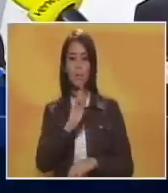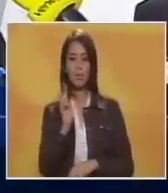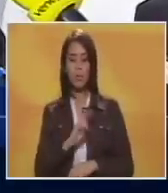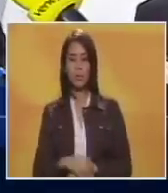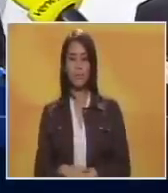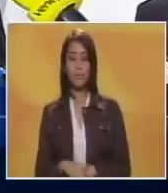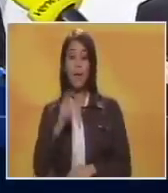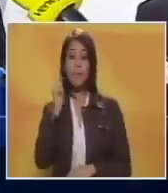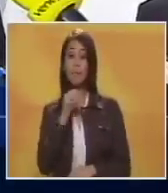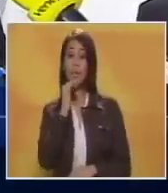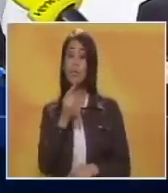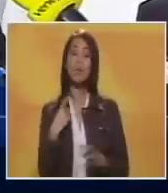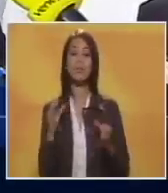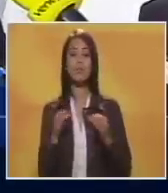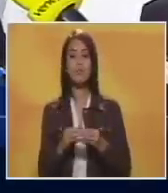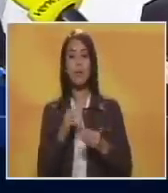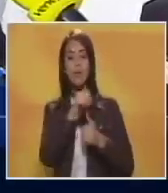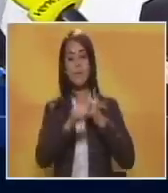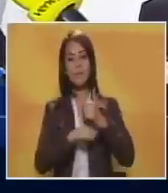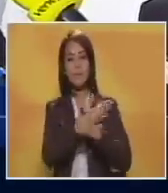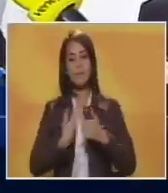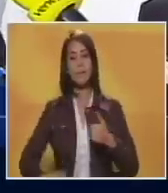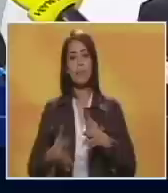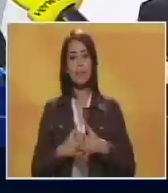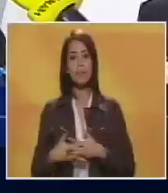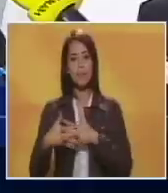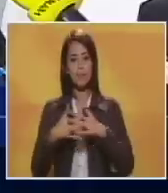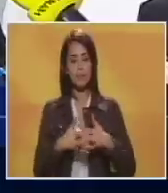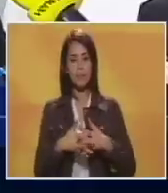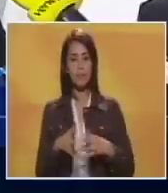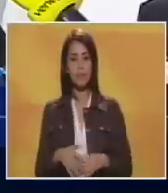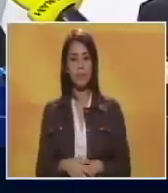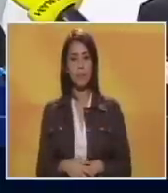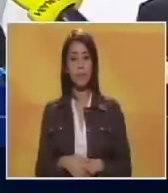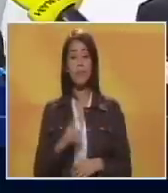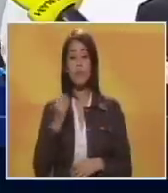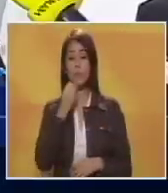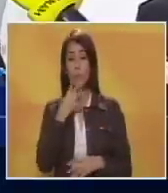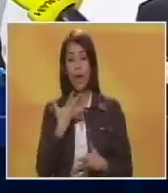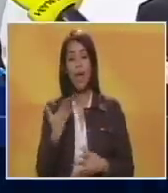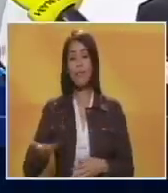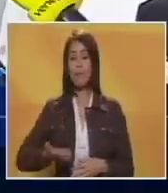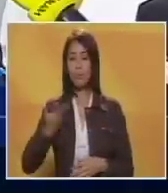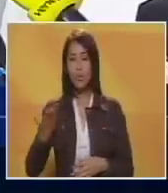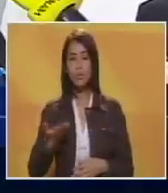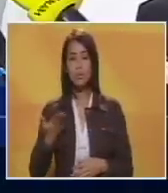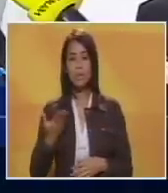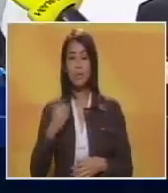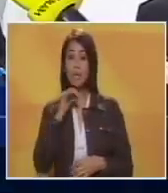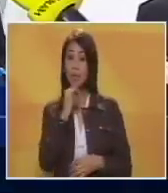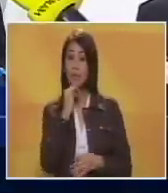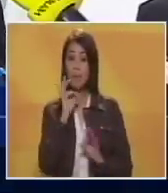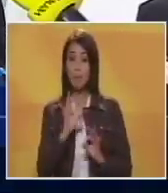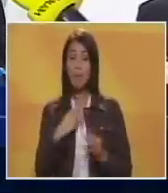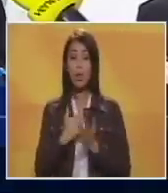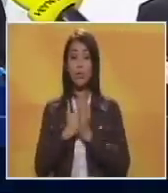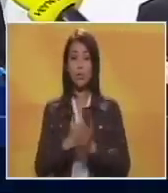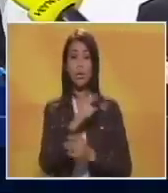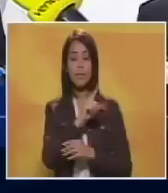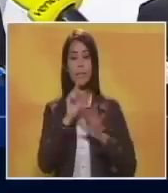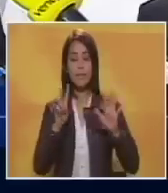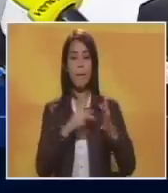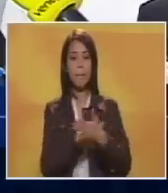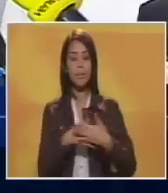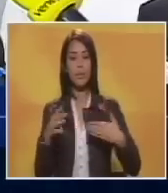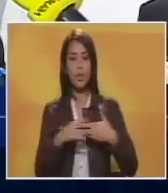diputado dijo que la reunión con el vicepresidente de Estados Unidos, Mike Pence, tiene gran relevancia. En ella se anunció una ayuda de $16